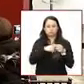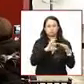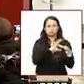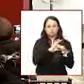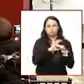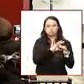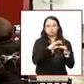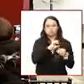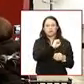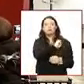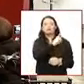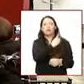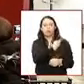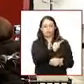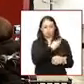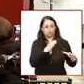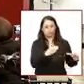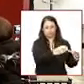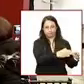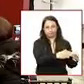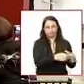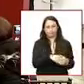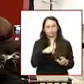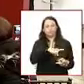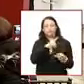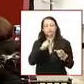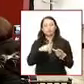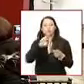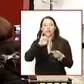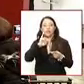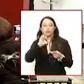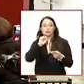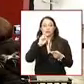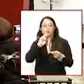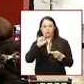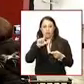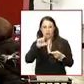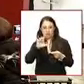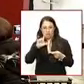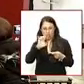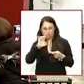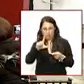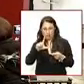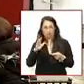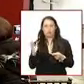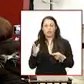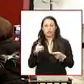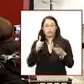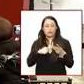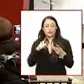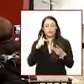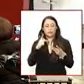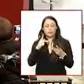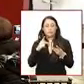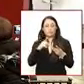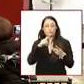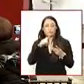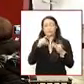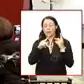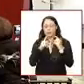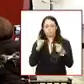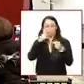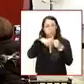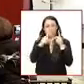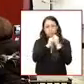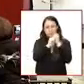vincula a la Comisión de Salud, a Israel Pacheco, a Marco Antonio Fosado, que se integran a la Comisión de